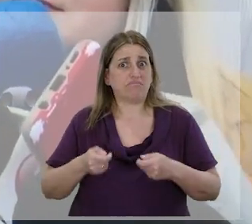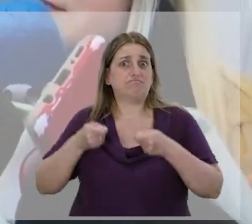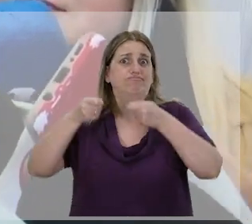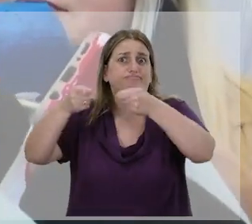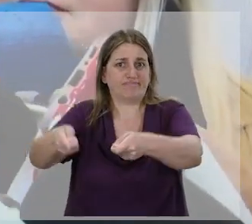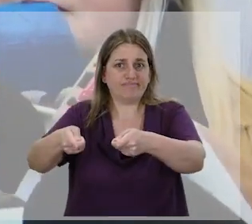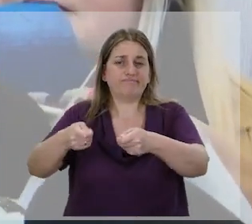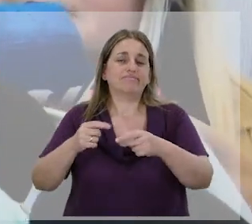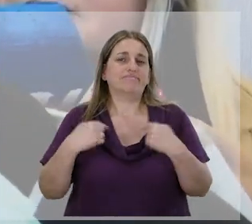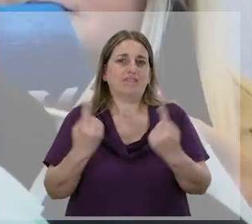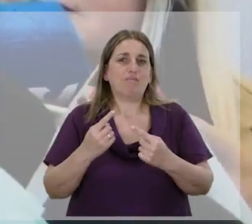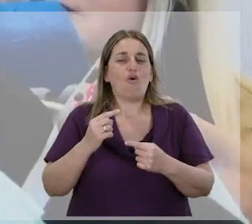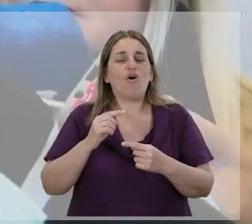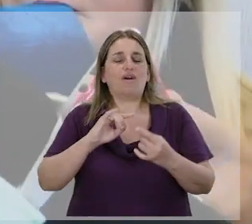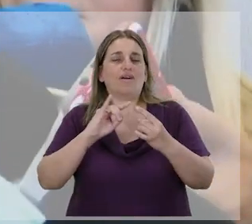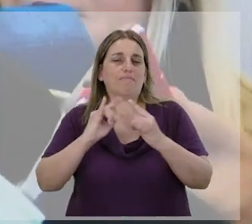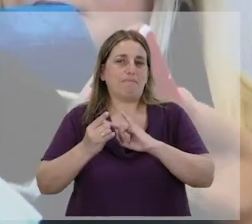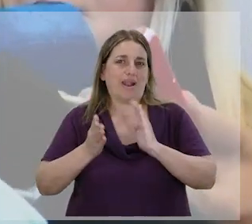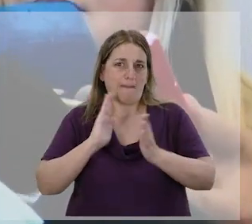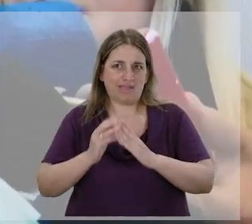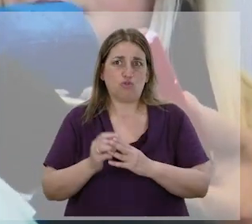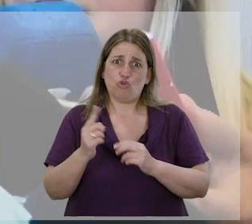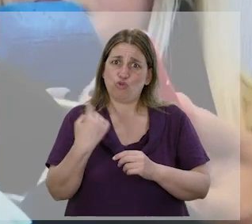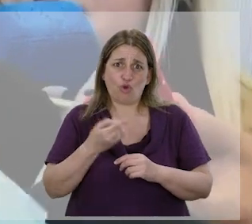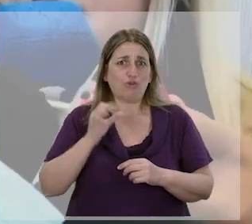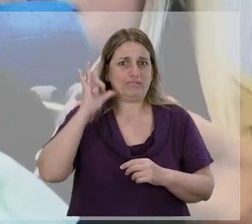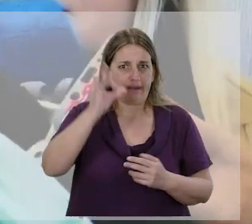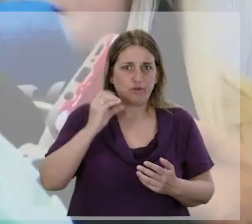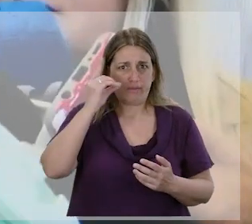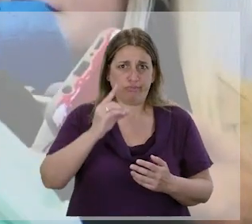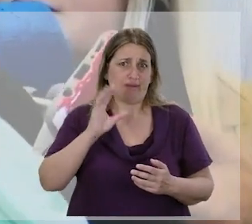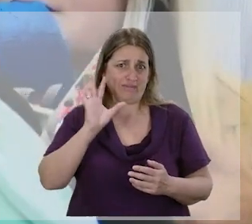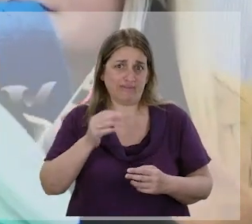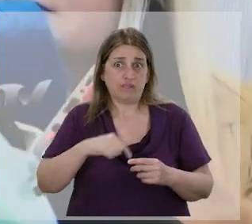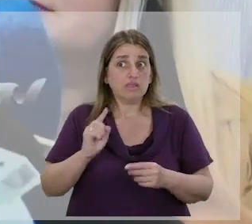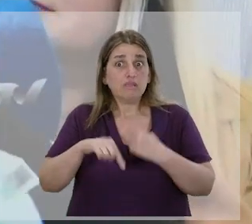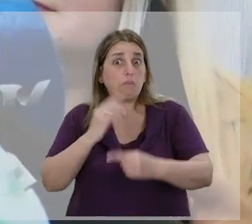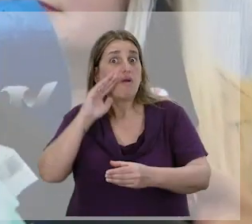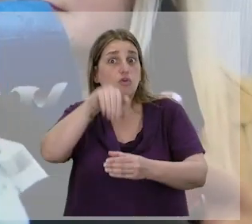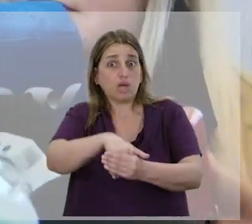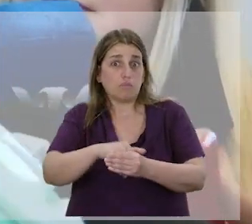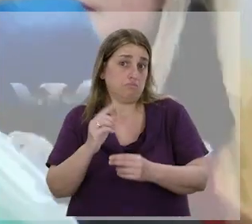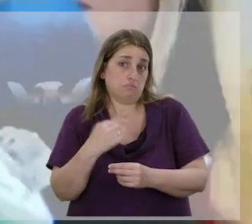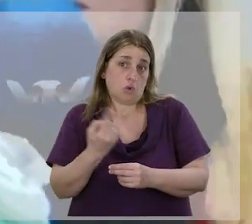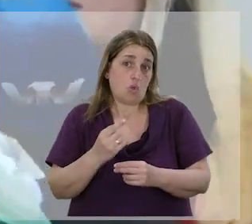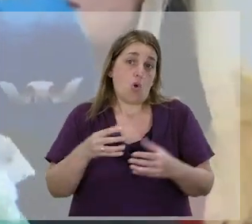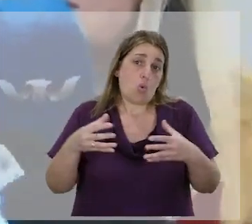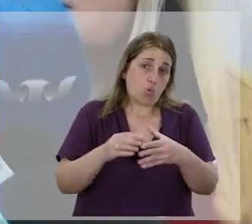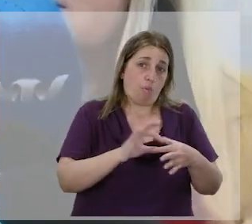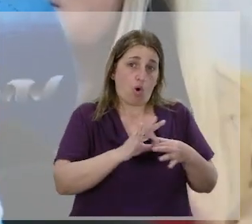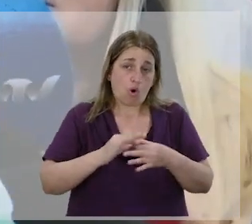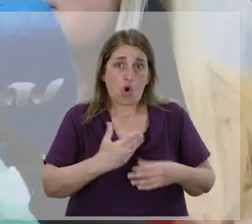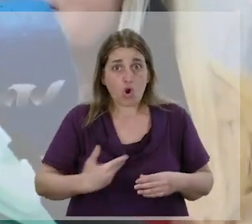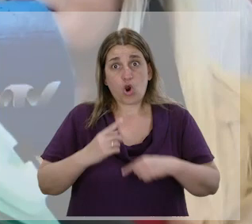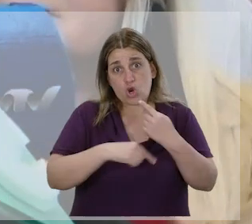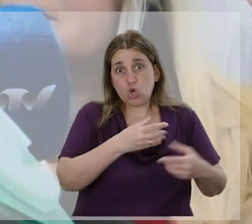LUC y lo tuvieron todos los legisladores, bueno, toda la opinión pública de todo el país. Y después se votó. Lo votaron los partidos de la coalición y